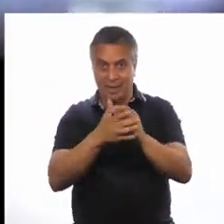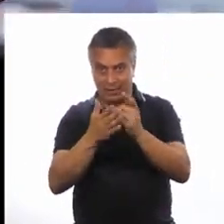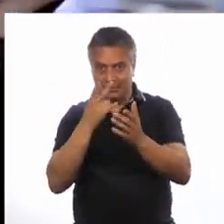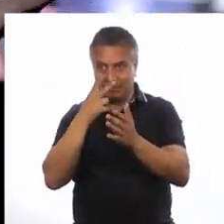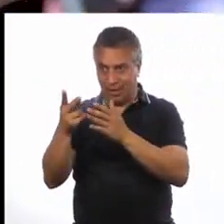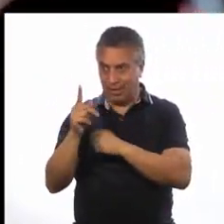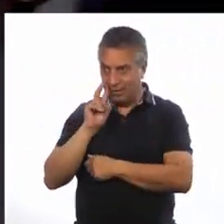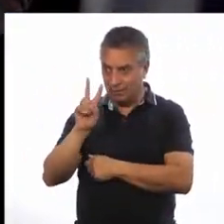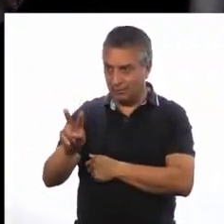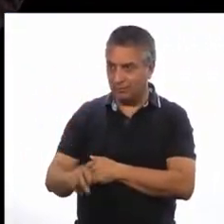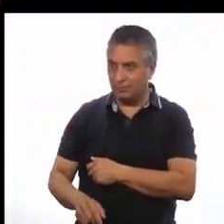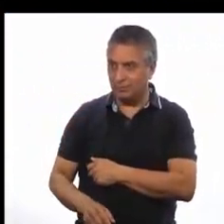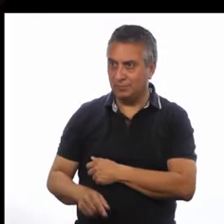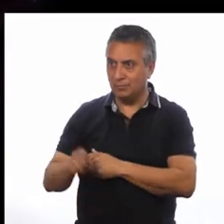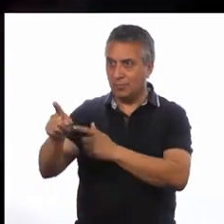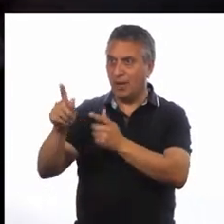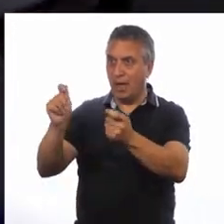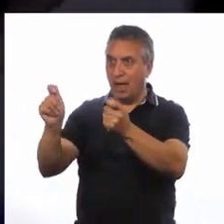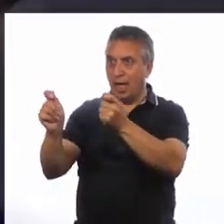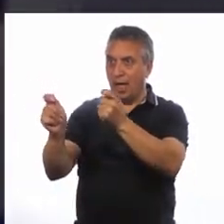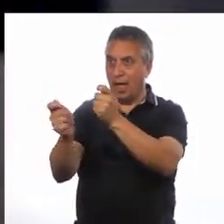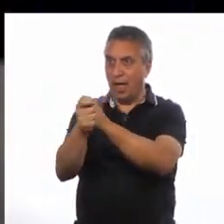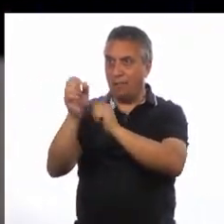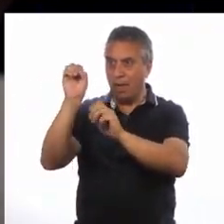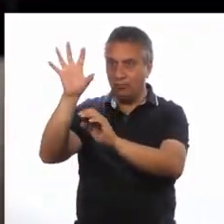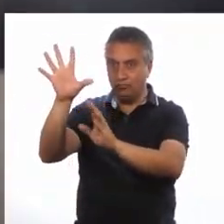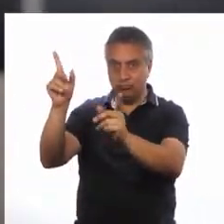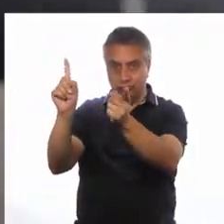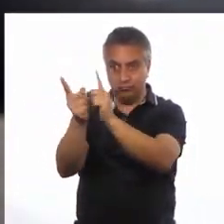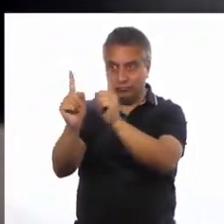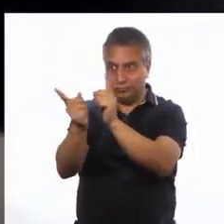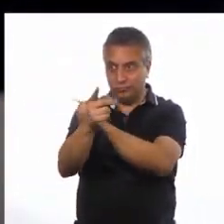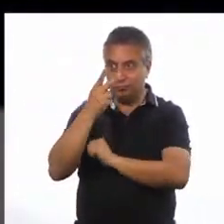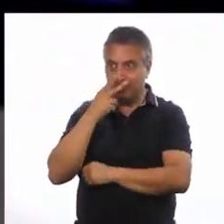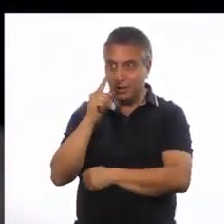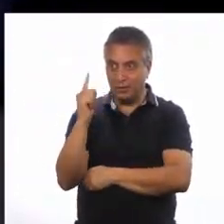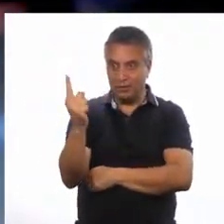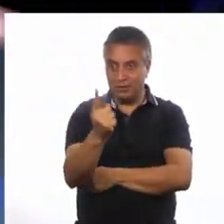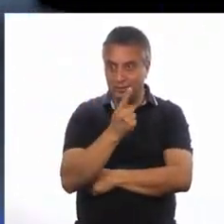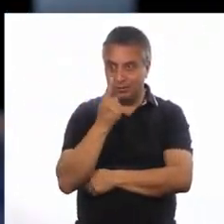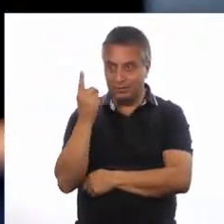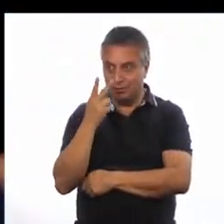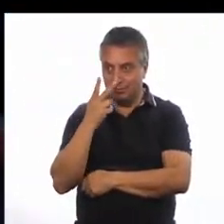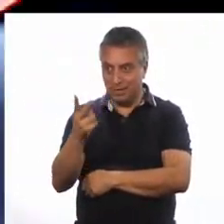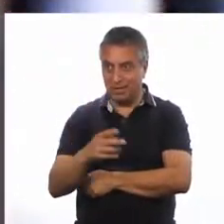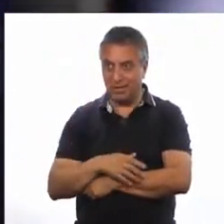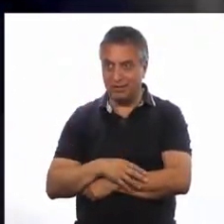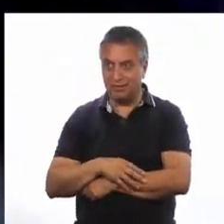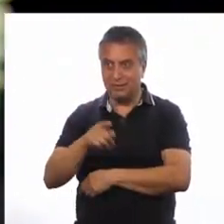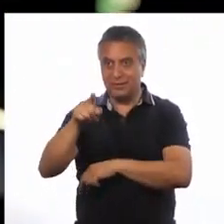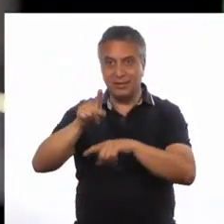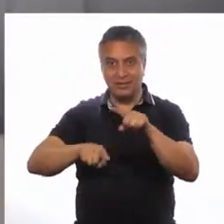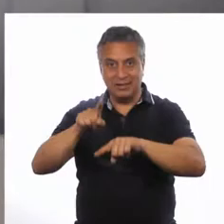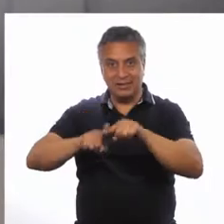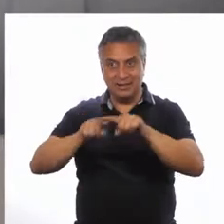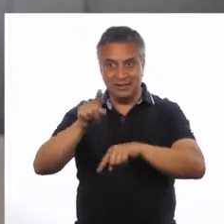fíjate cómo va cambiando la iluminación a medida que va completando un giro en torno a mí, la Tierra.